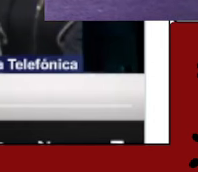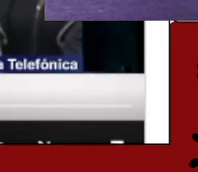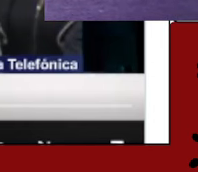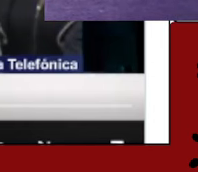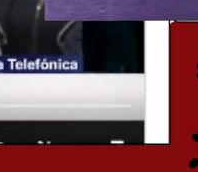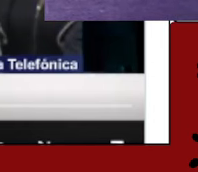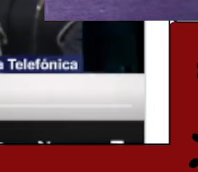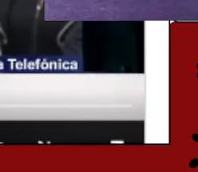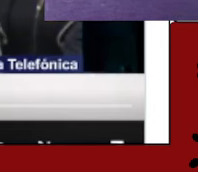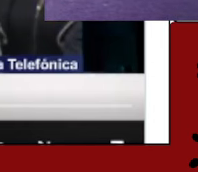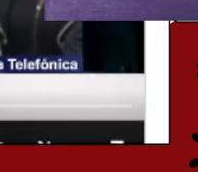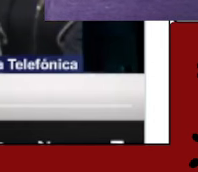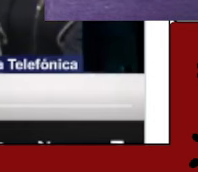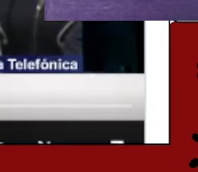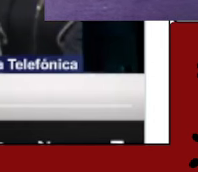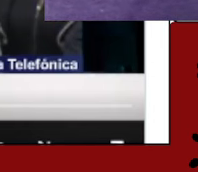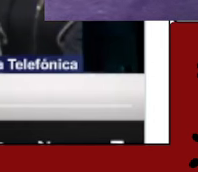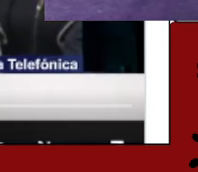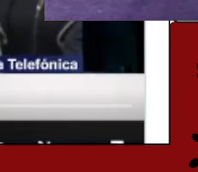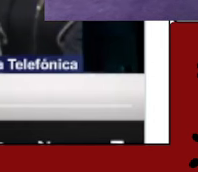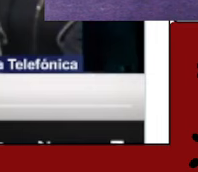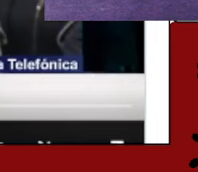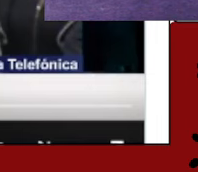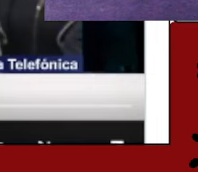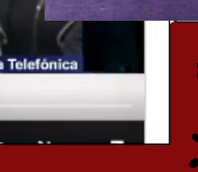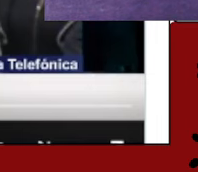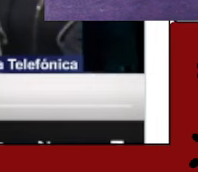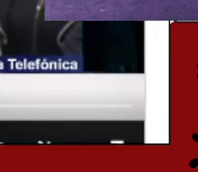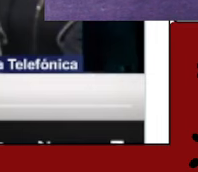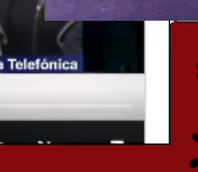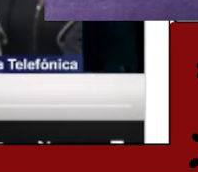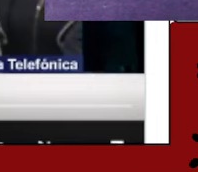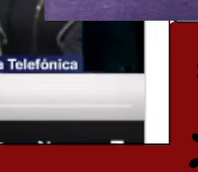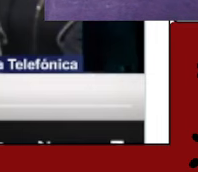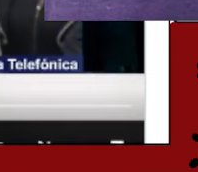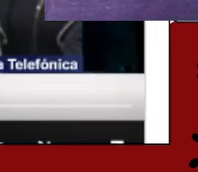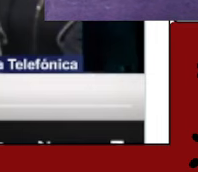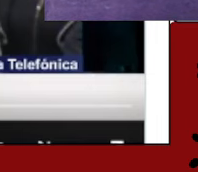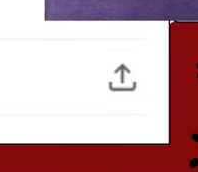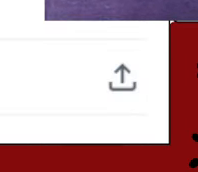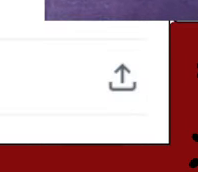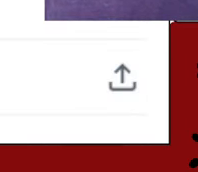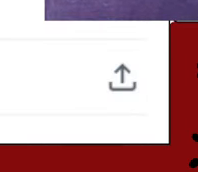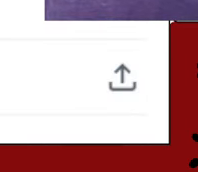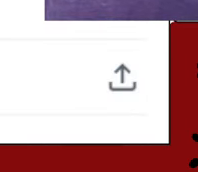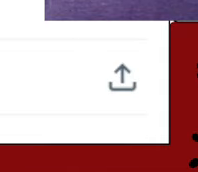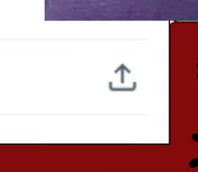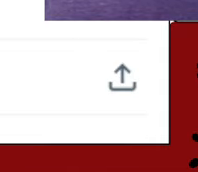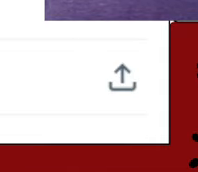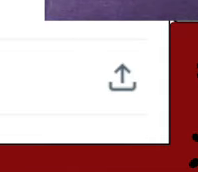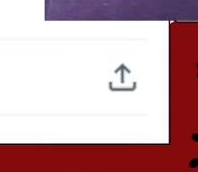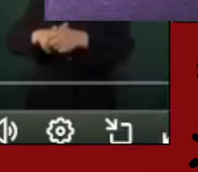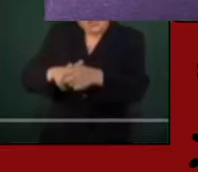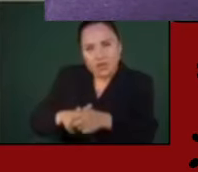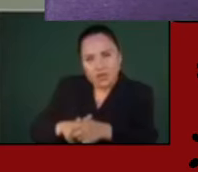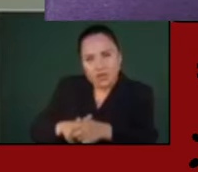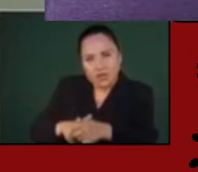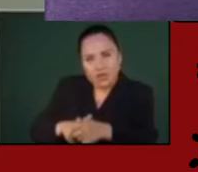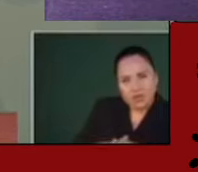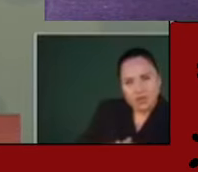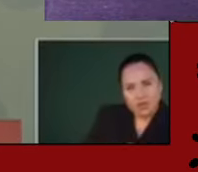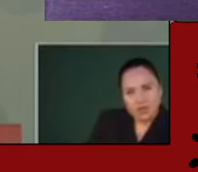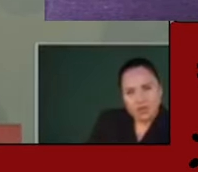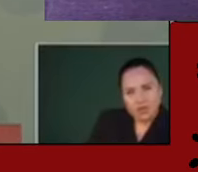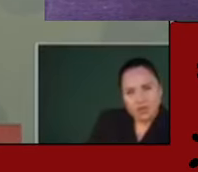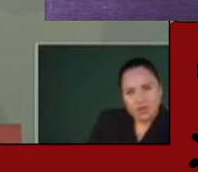por suscribirse en este canal Disney Mancha. Yo soy Carlos Contreras y les doy la bienvenida. Escuchen nada más el poderoso mensaje